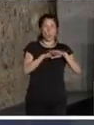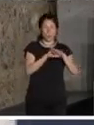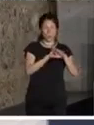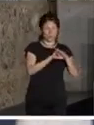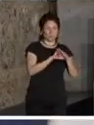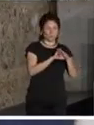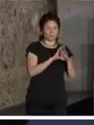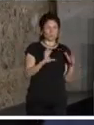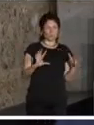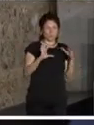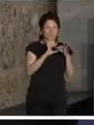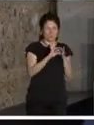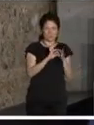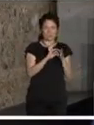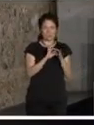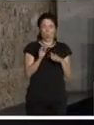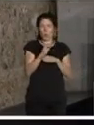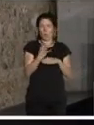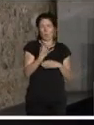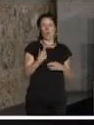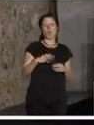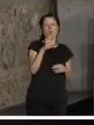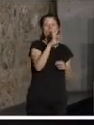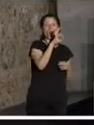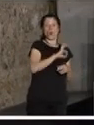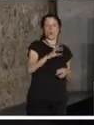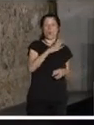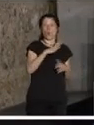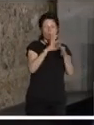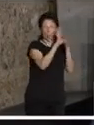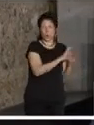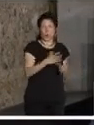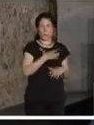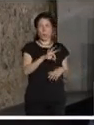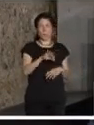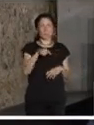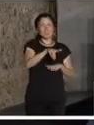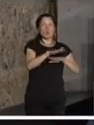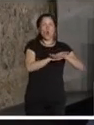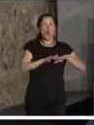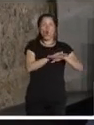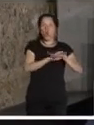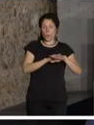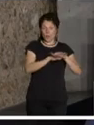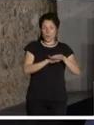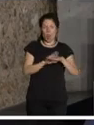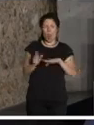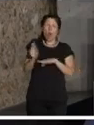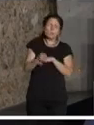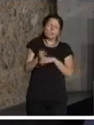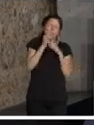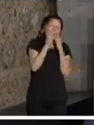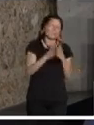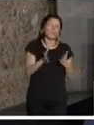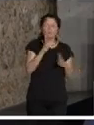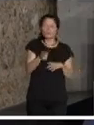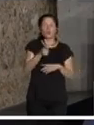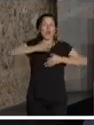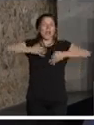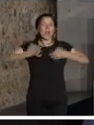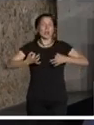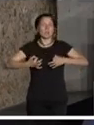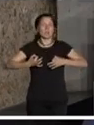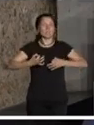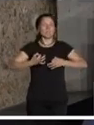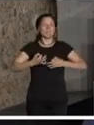coalición nadie como unidas podemos a cuidado estos gobiernos de coalición y por eso la garantía